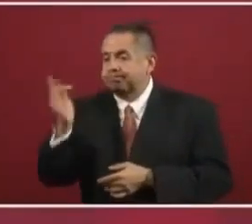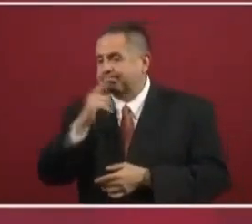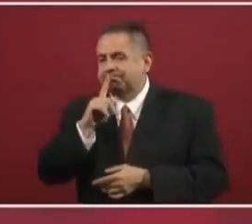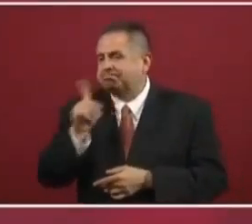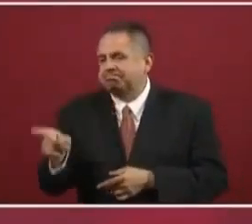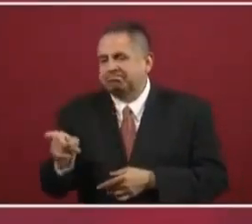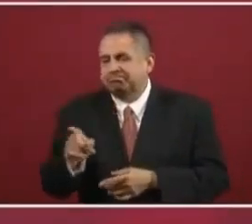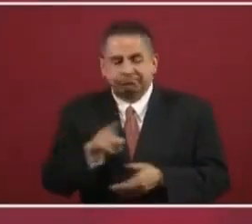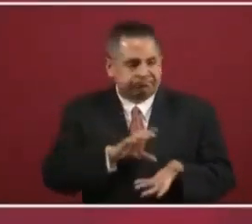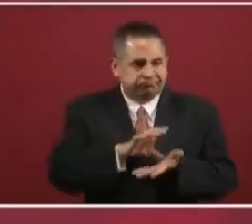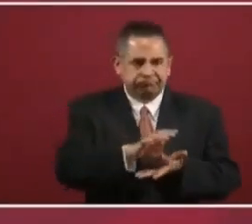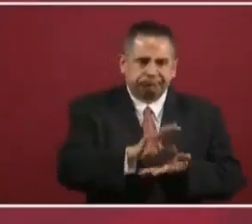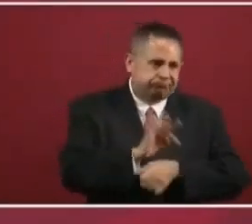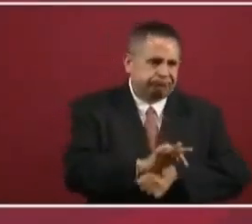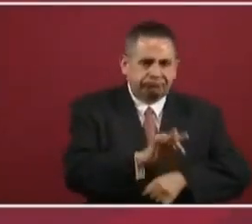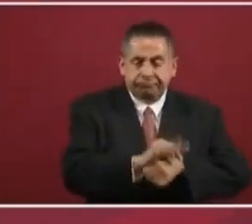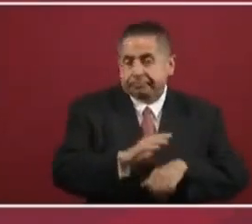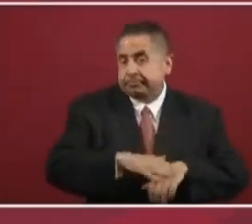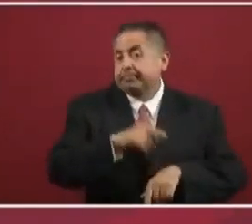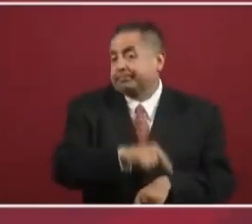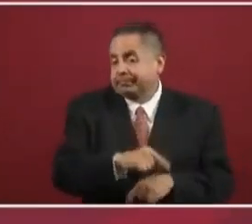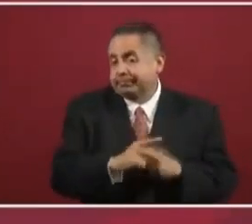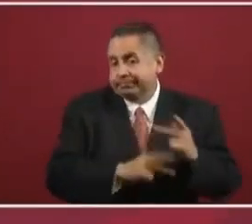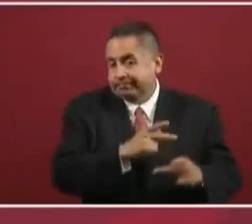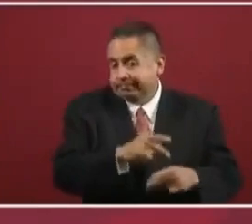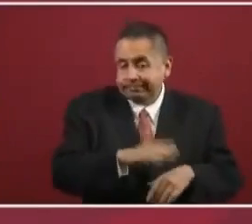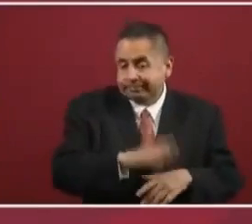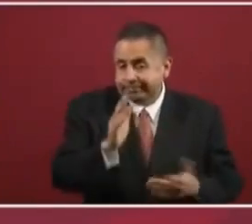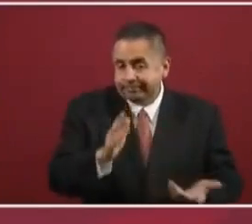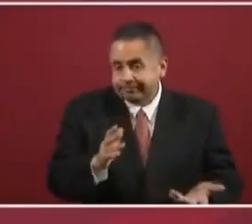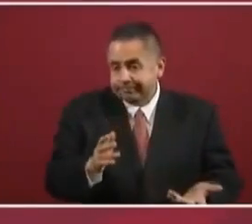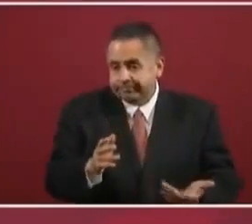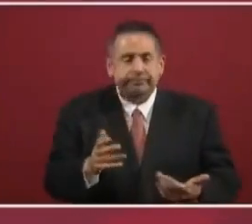la policía federal